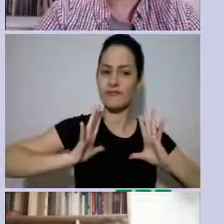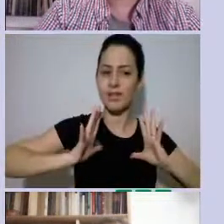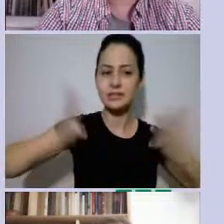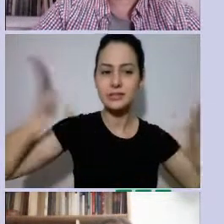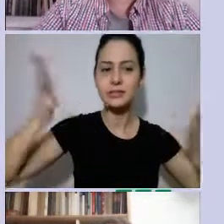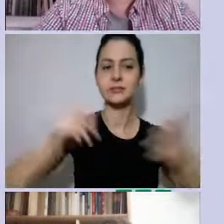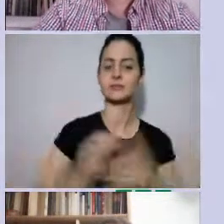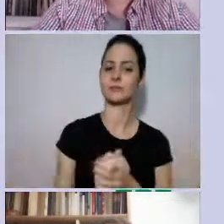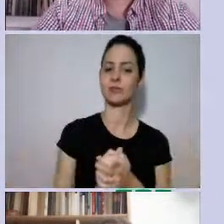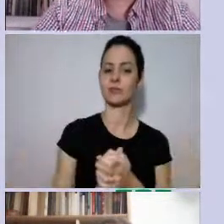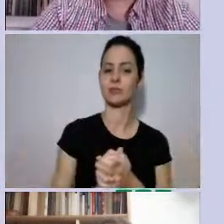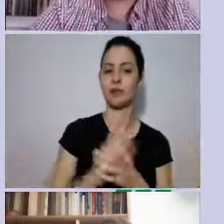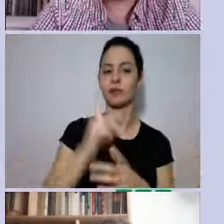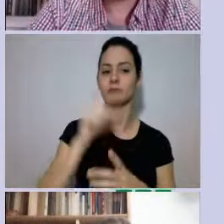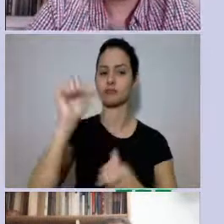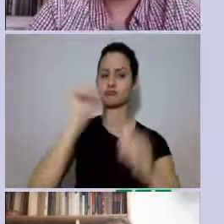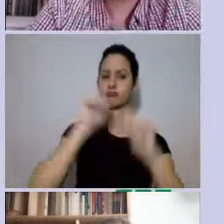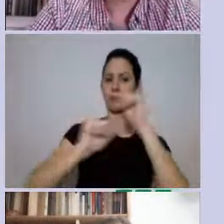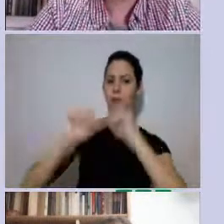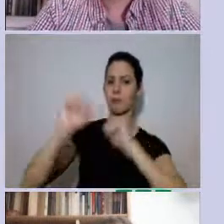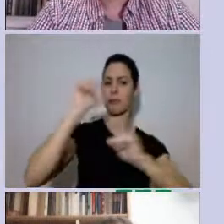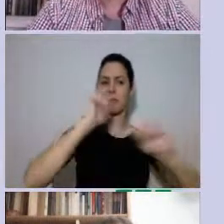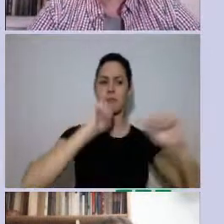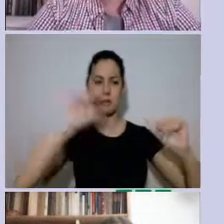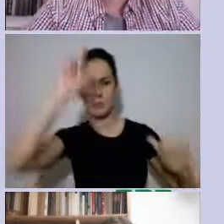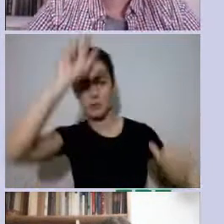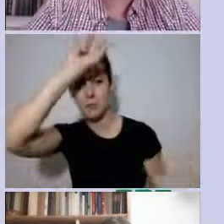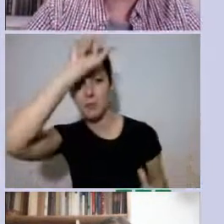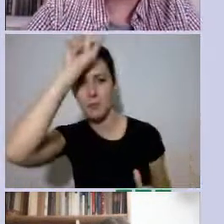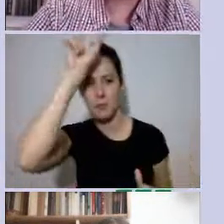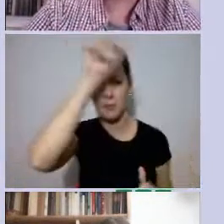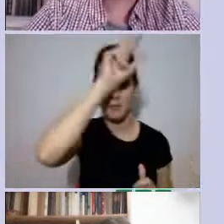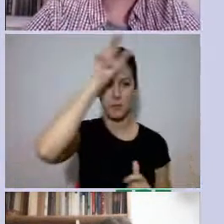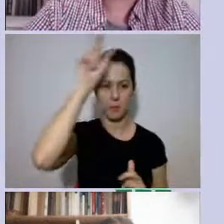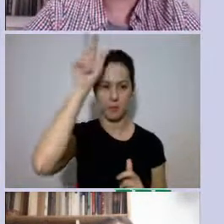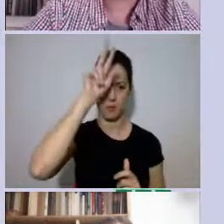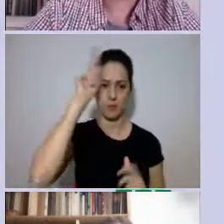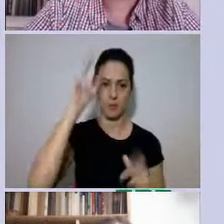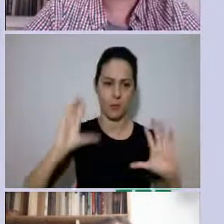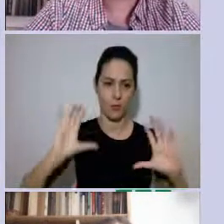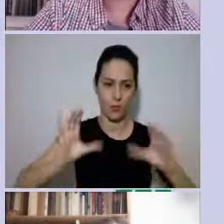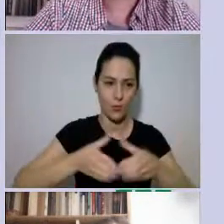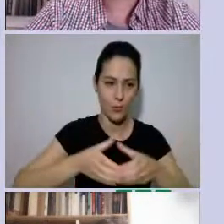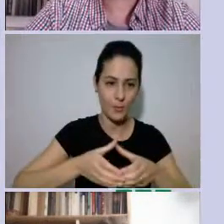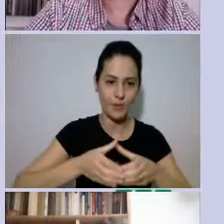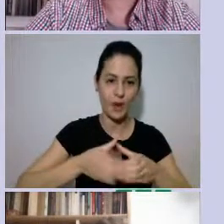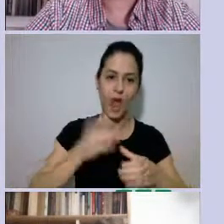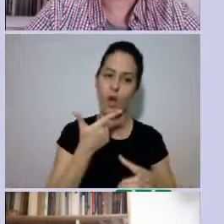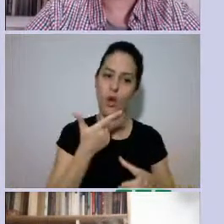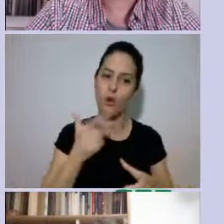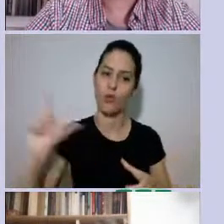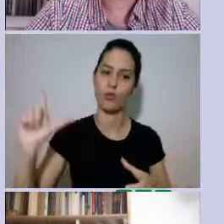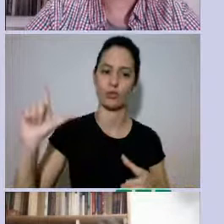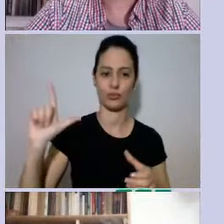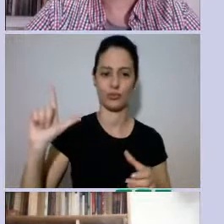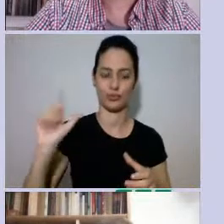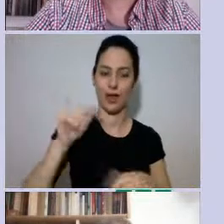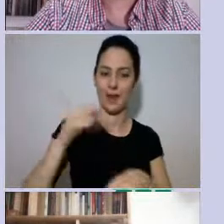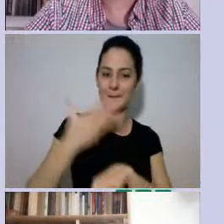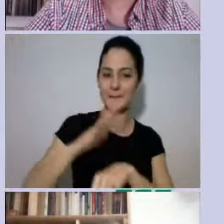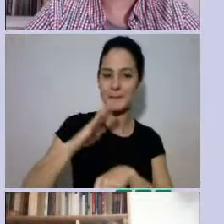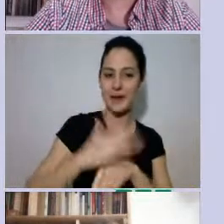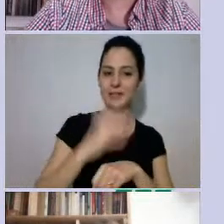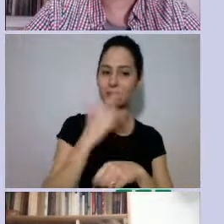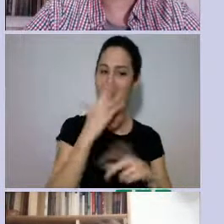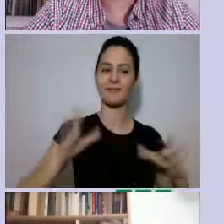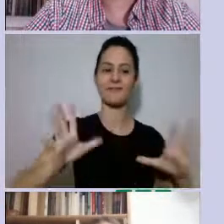en donde la embriaguez colectiva era aceptada y además era favorecida, era una práctica de comunión